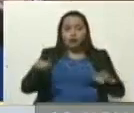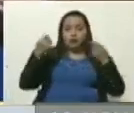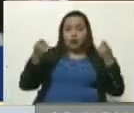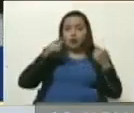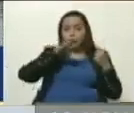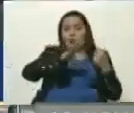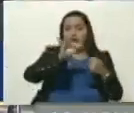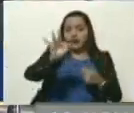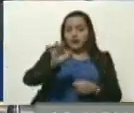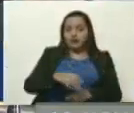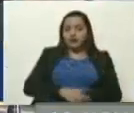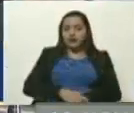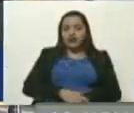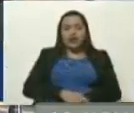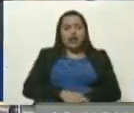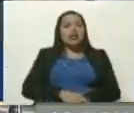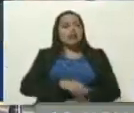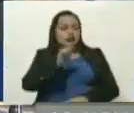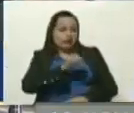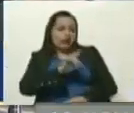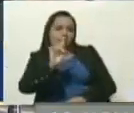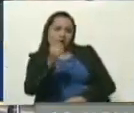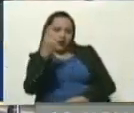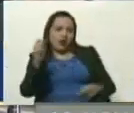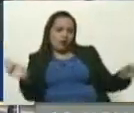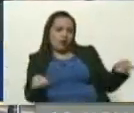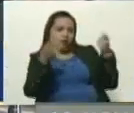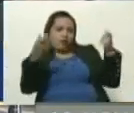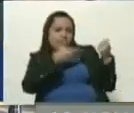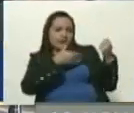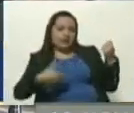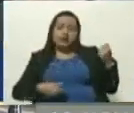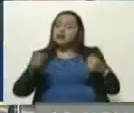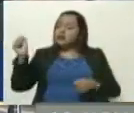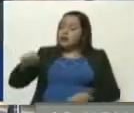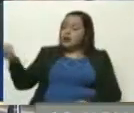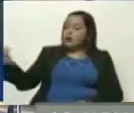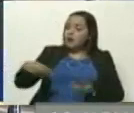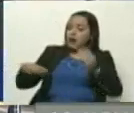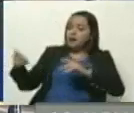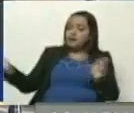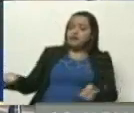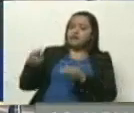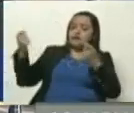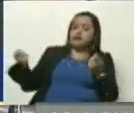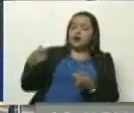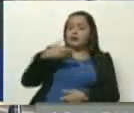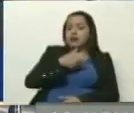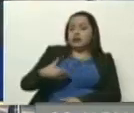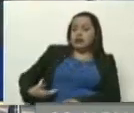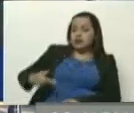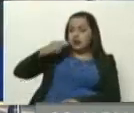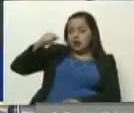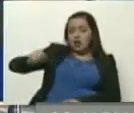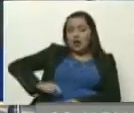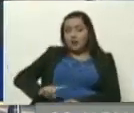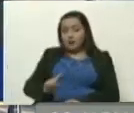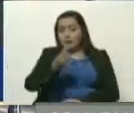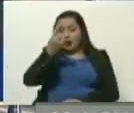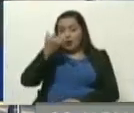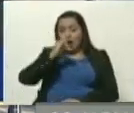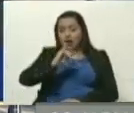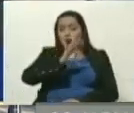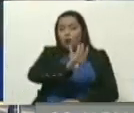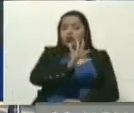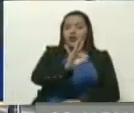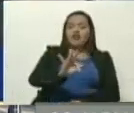el presidente impulsó. El pregonero uno. Exacto, el pregonero uno del 4F es el presidente de la República, porque cada publicación es el primero que la cuelga ahí en las redes